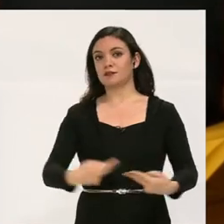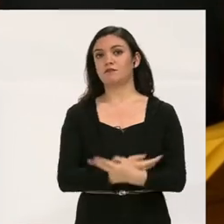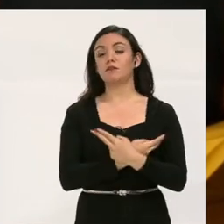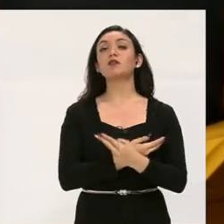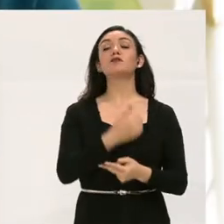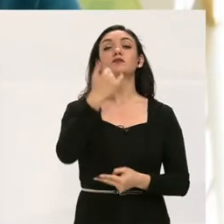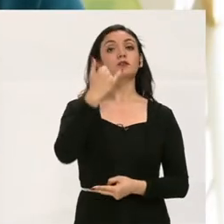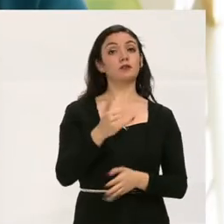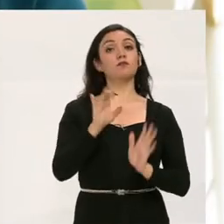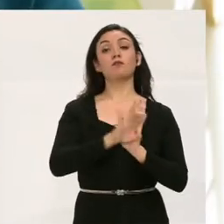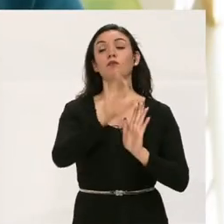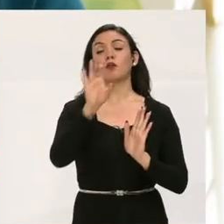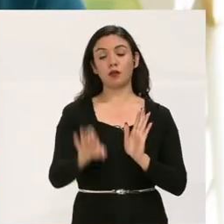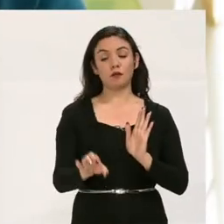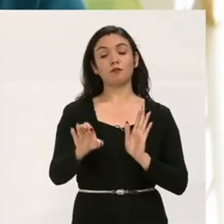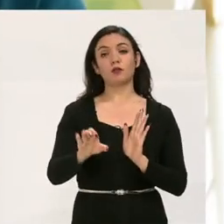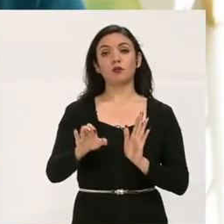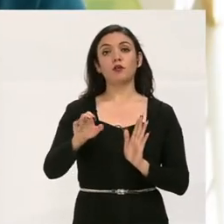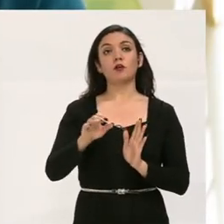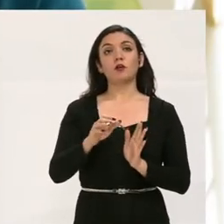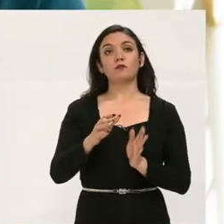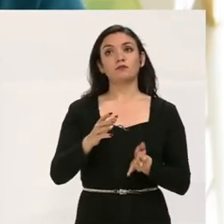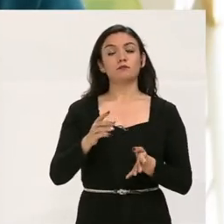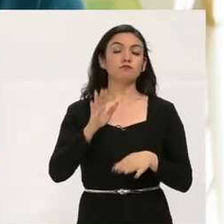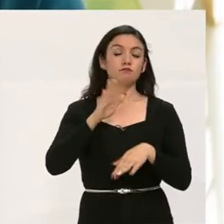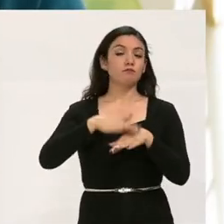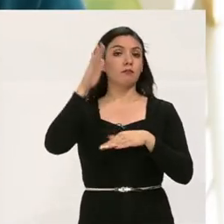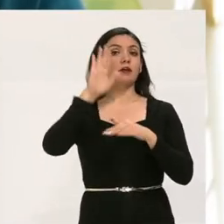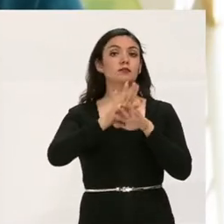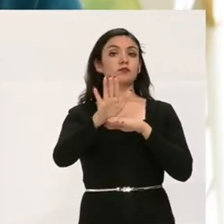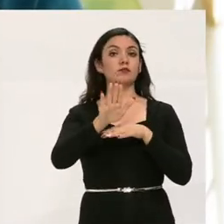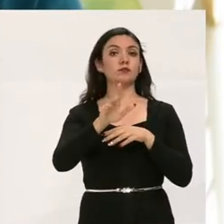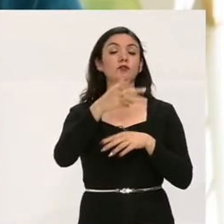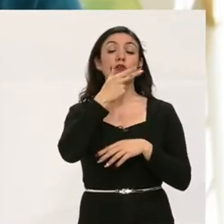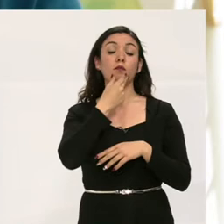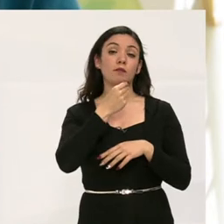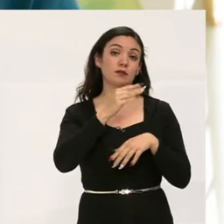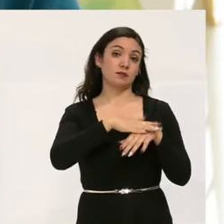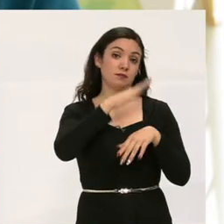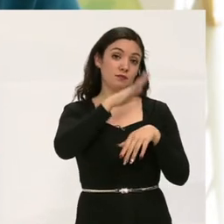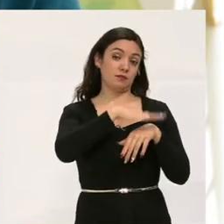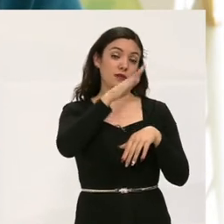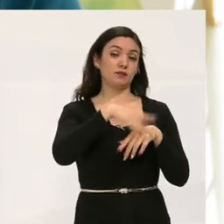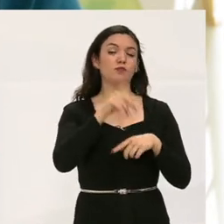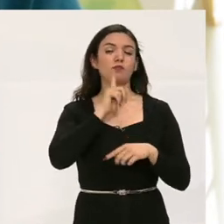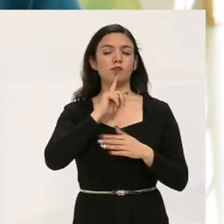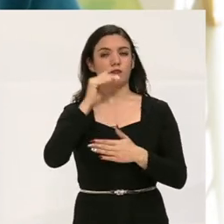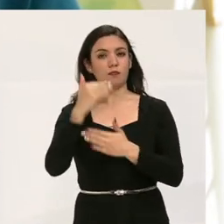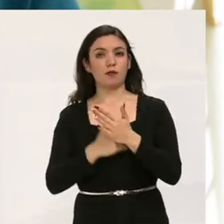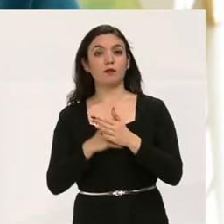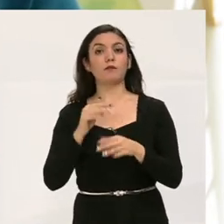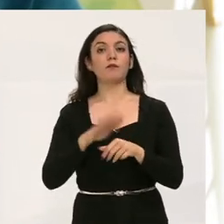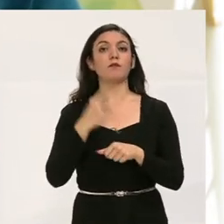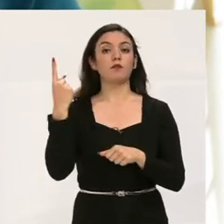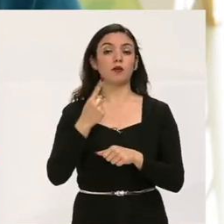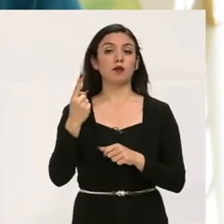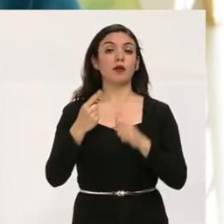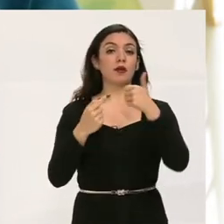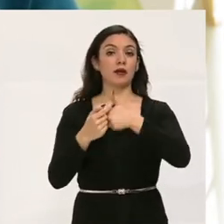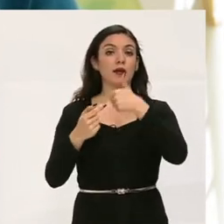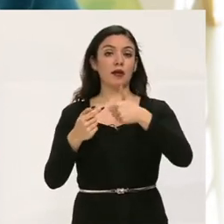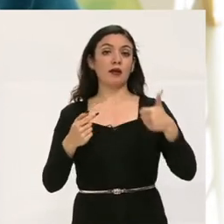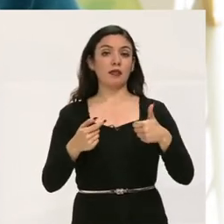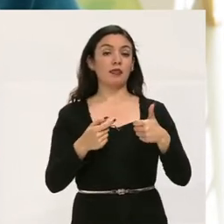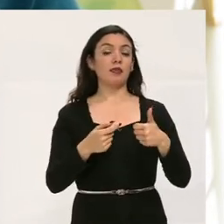100 nacimientos. Y, por ejemplo, se da más en lo que son hombres y mujeres. Por cada mujer